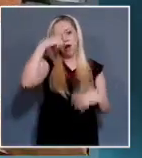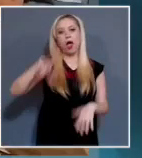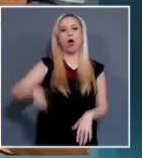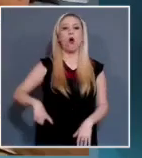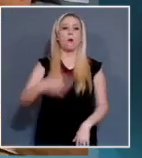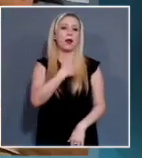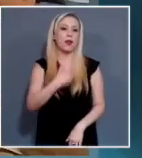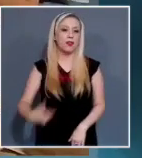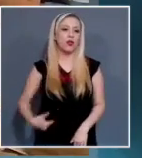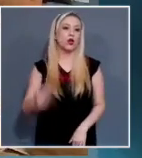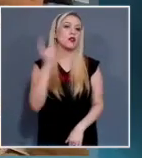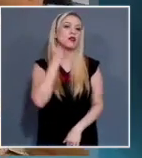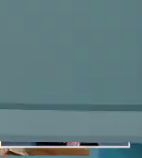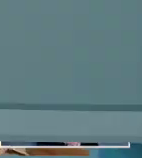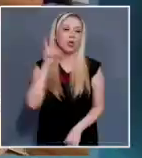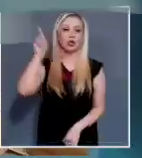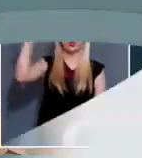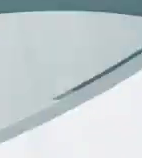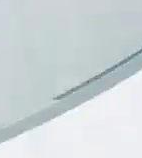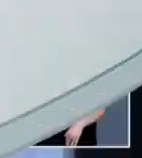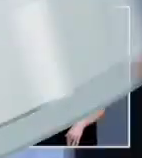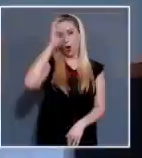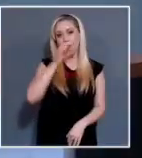diputados locales en Coahuila.